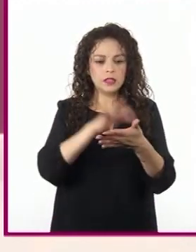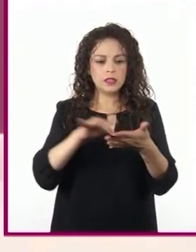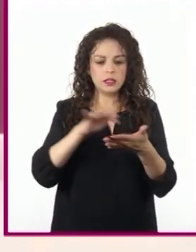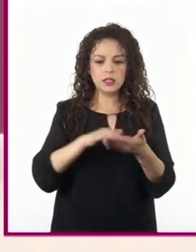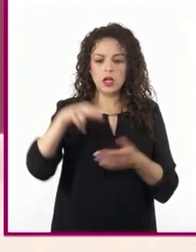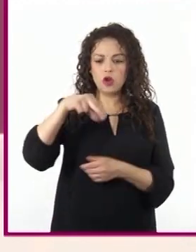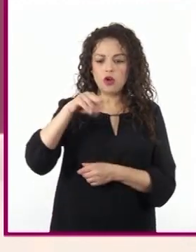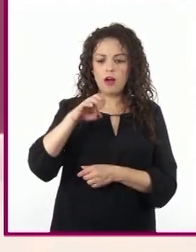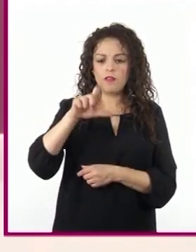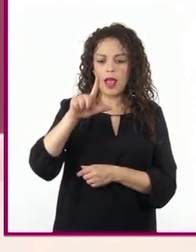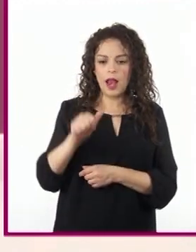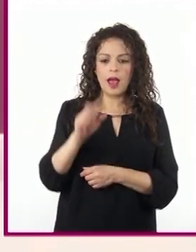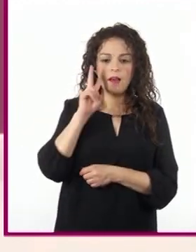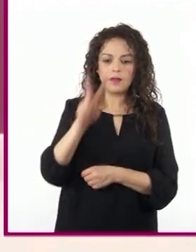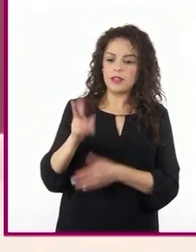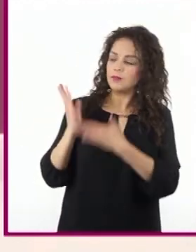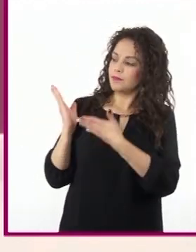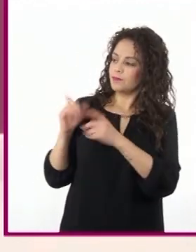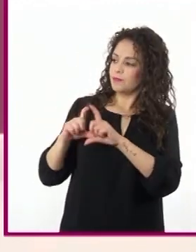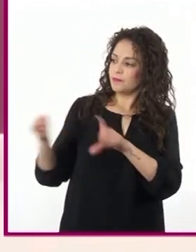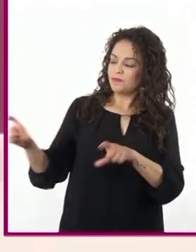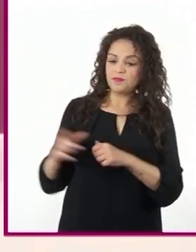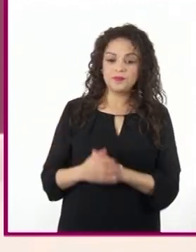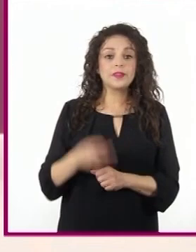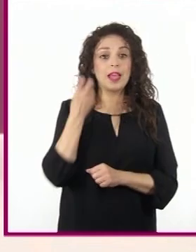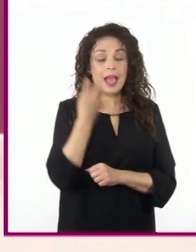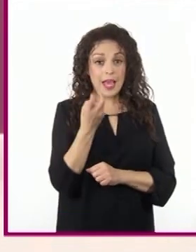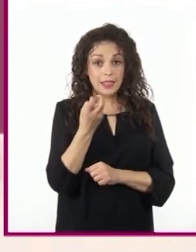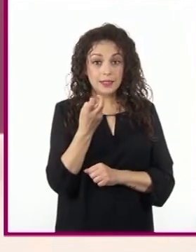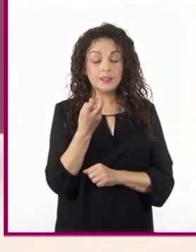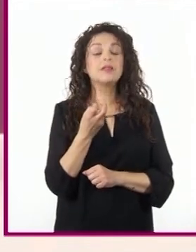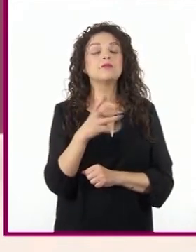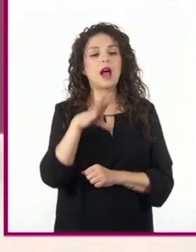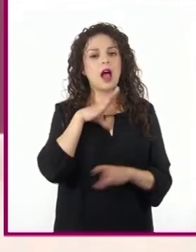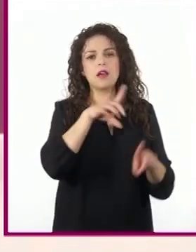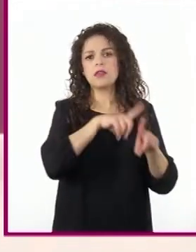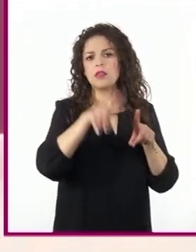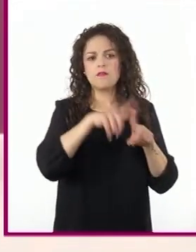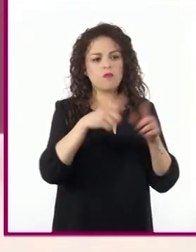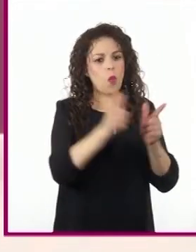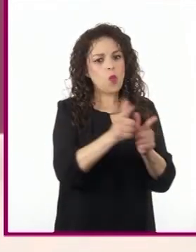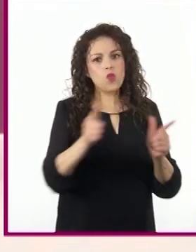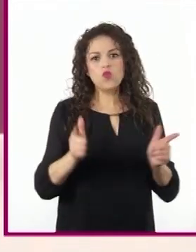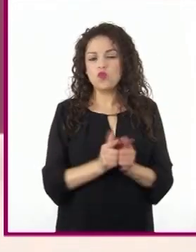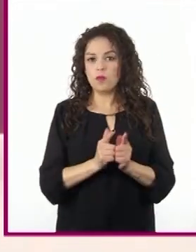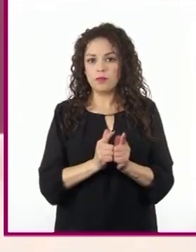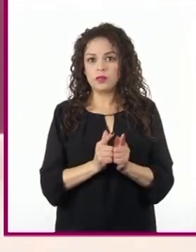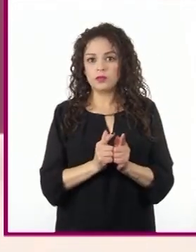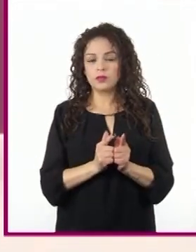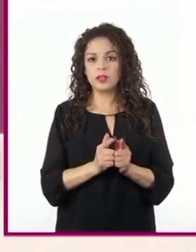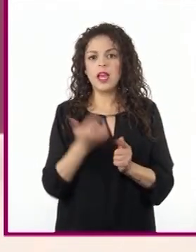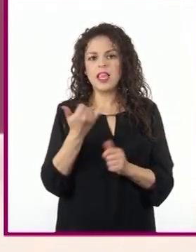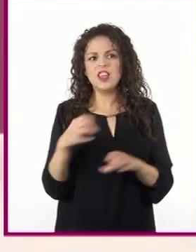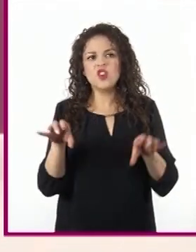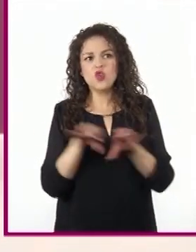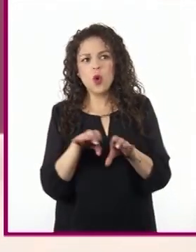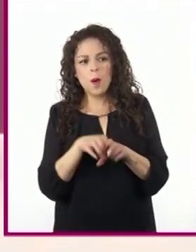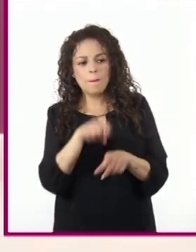Mujercitas, de Louise May Alcott. Ahí podrán encontrar diversos grupos de pertenencia y cómo